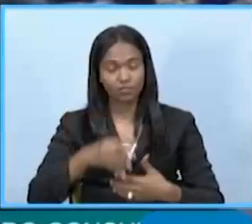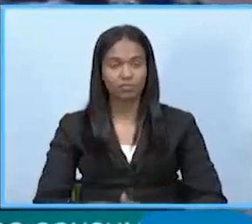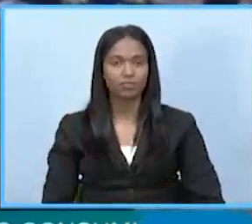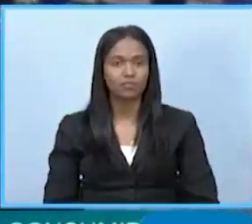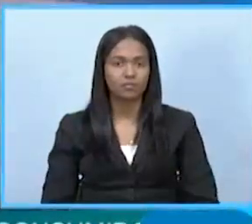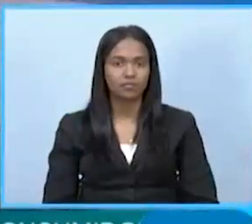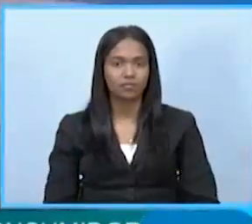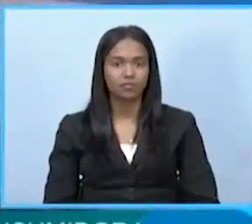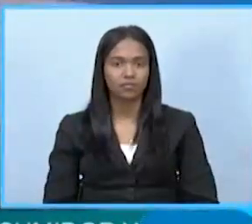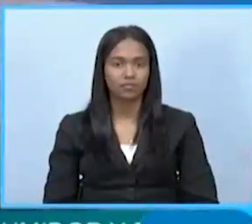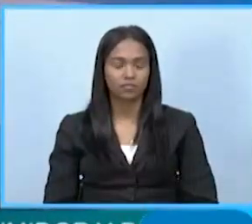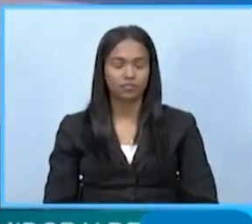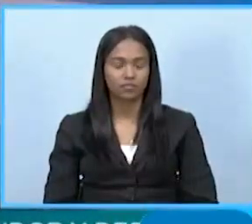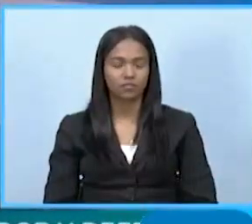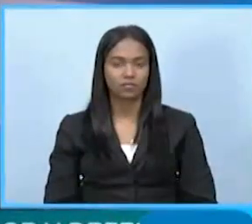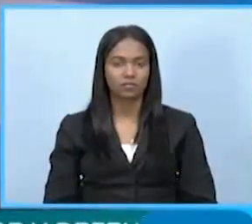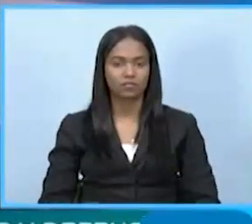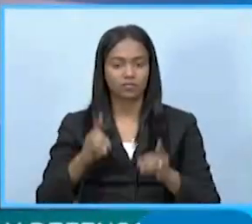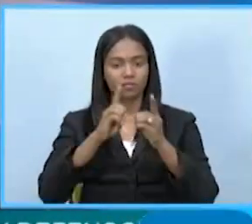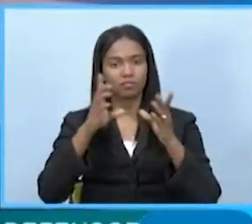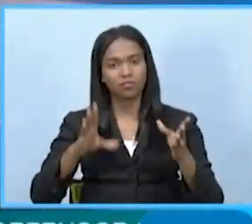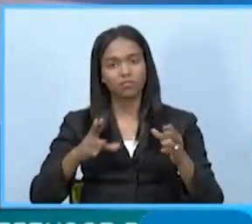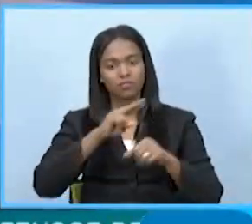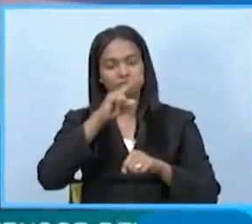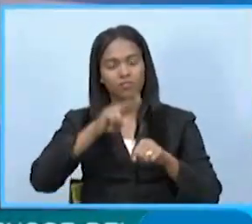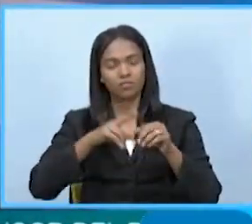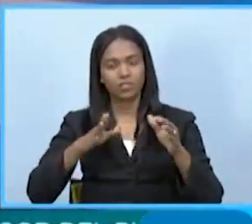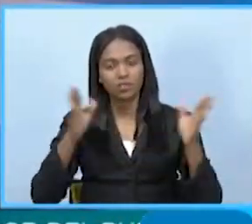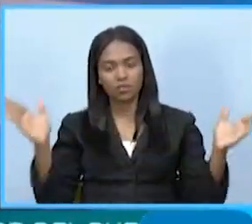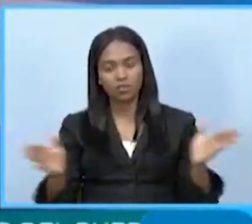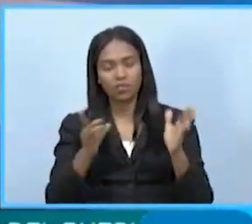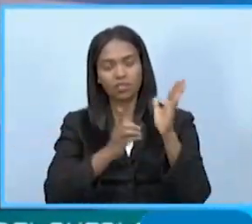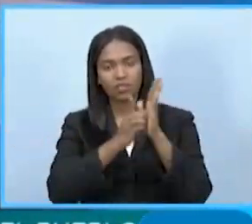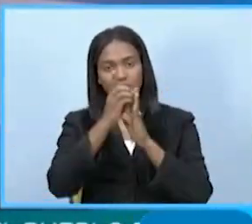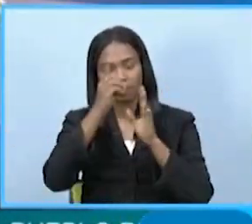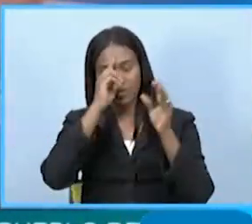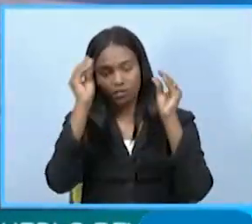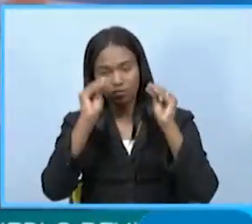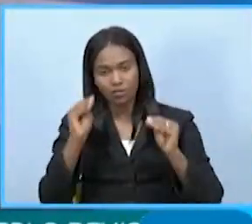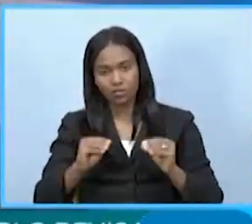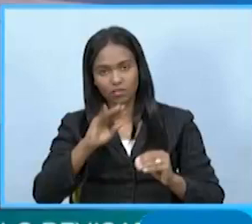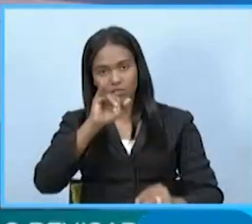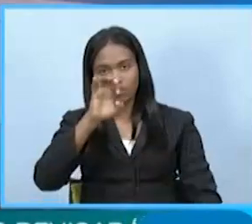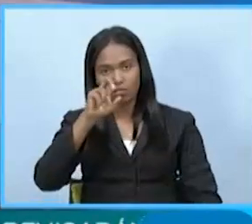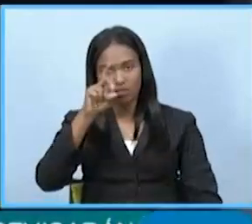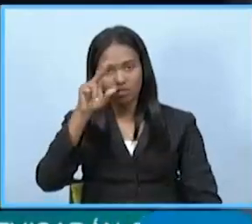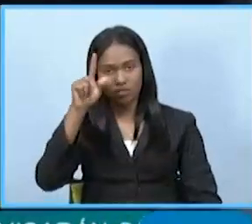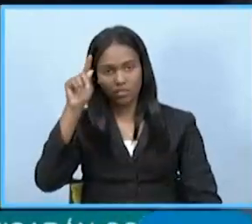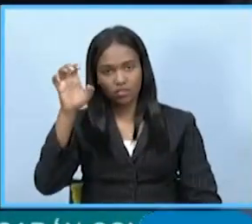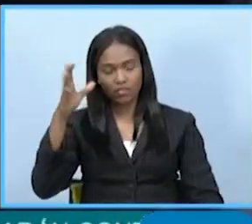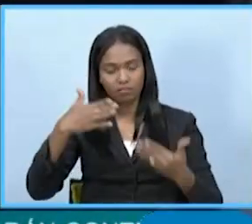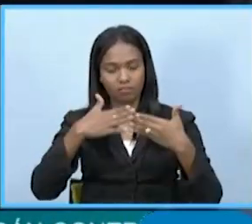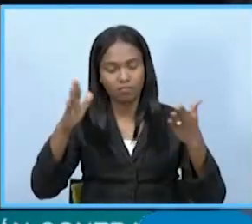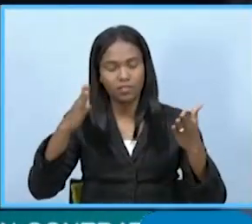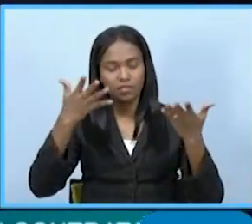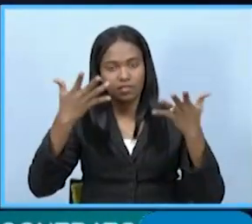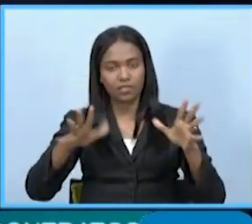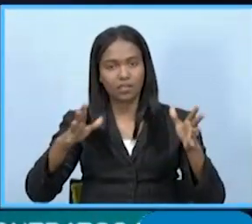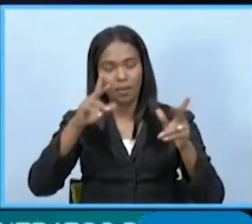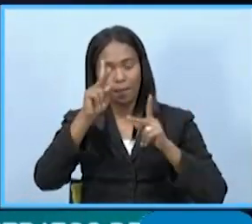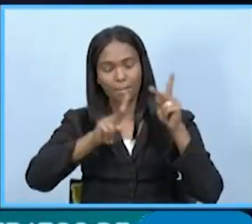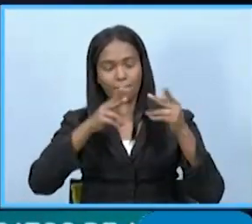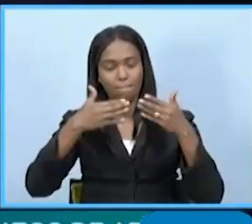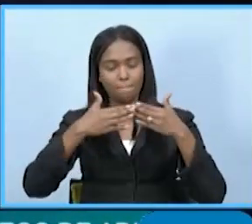Peguero. Señores, y la Dirección Nacional de Fomento y Desarrollo de la Artesanía Fodearte realizó el lanzamiento oficial al